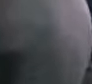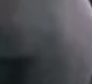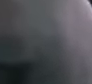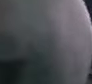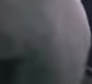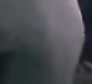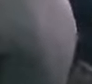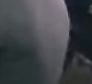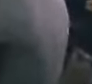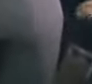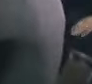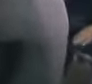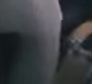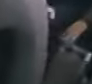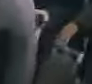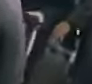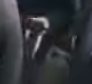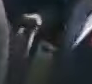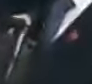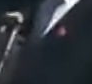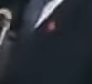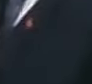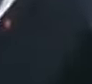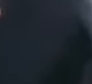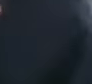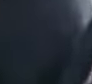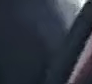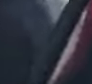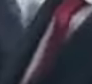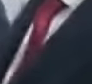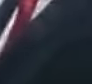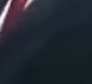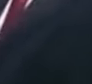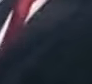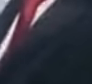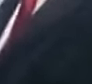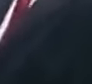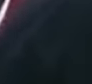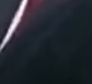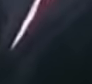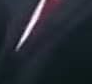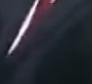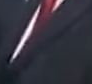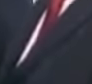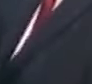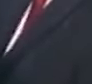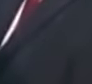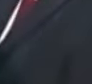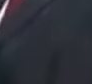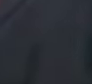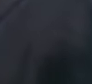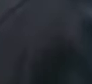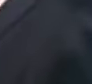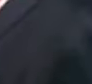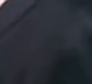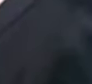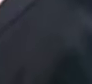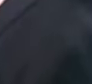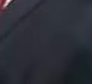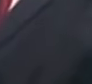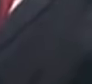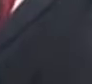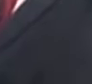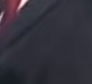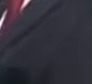10.440.000 votantes que el día de ayer ejercieron su derecho al sufragio. Quizás podría llegar a 10.500.000.